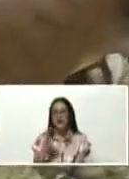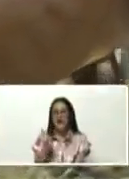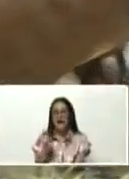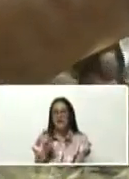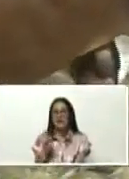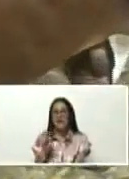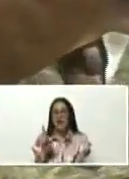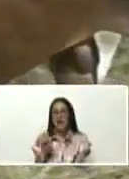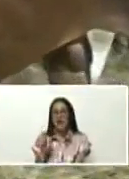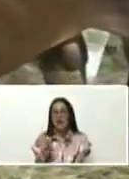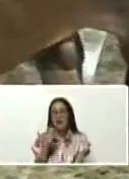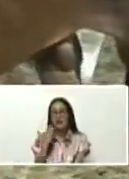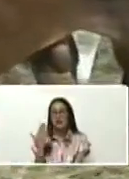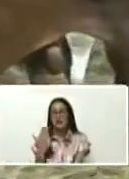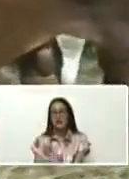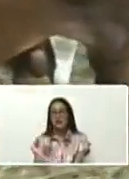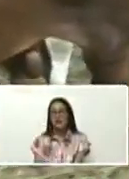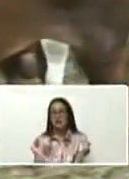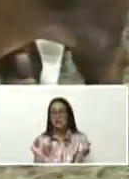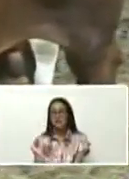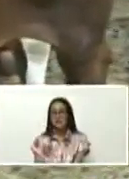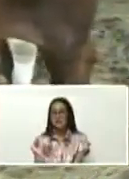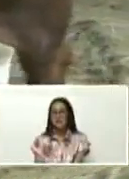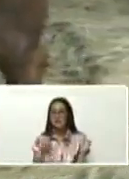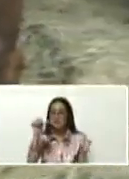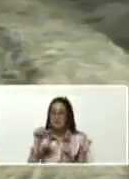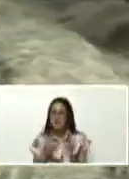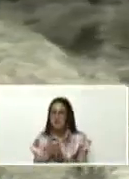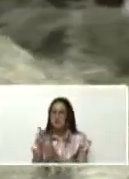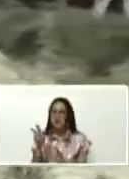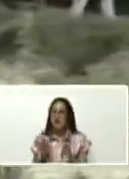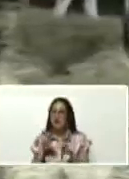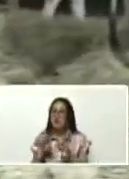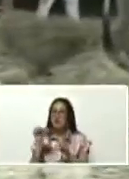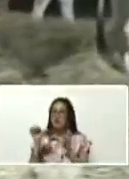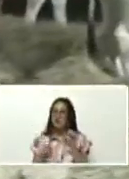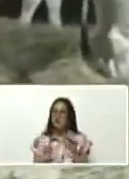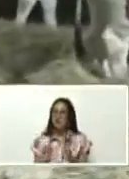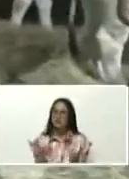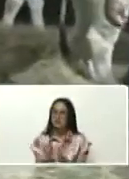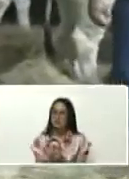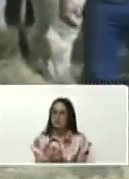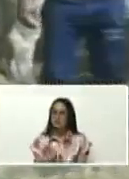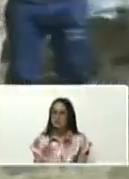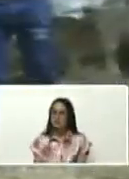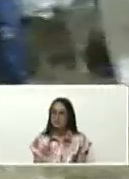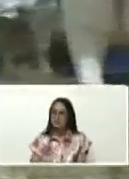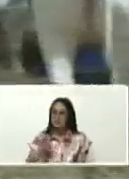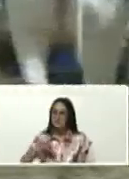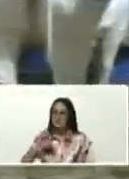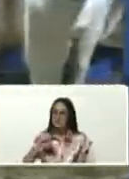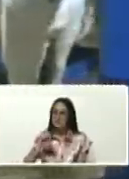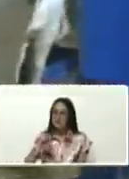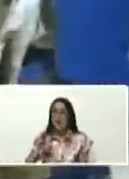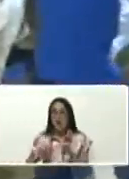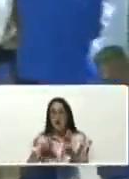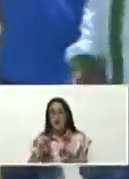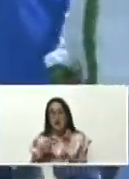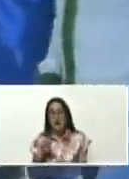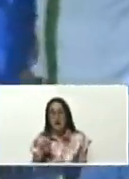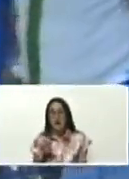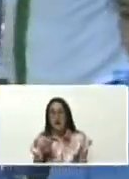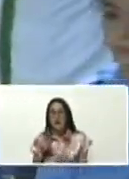Sí, señor. Roque, háblanos ahí un poquito de este animal. Sí, bueno, este es un animal brahman rojo,